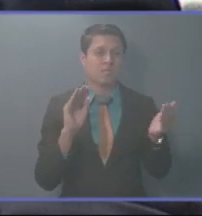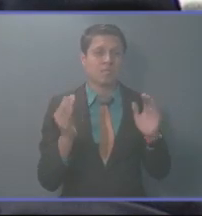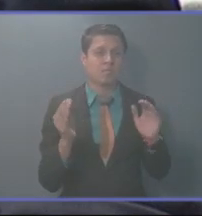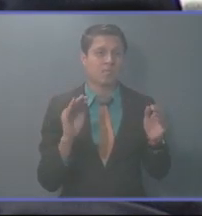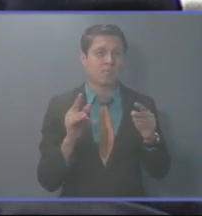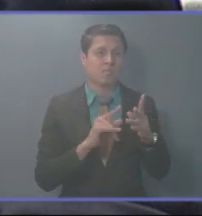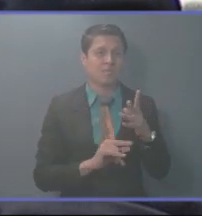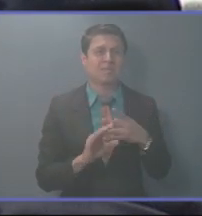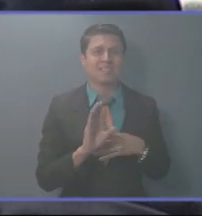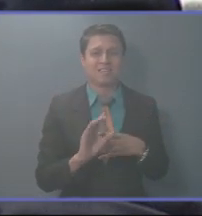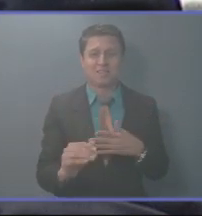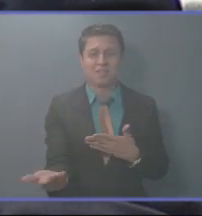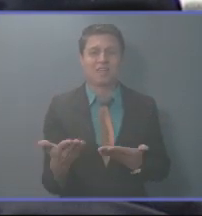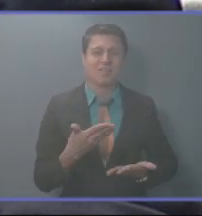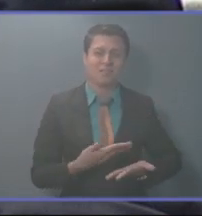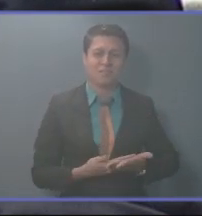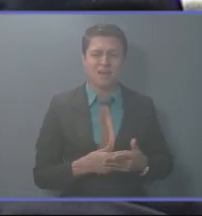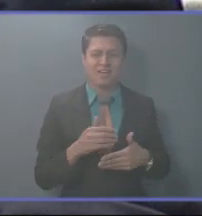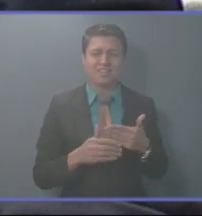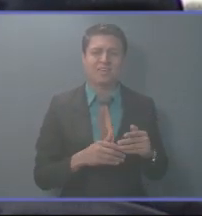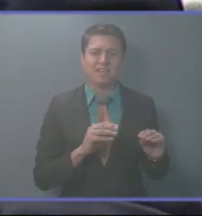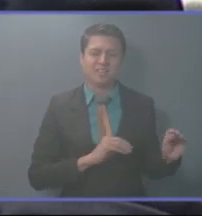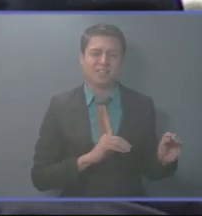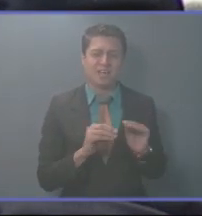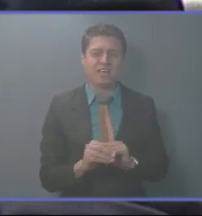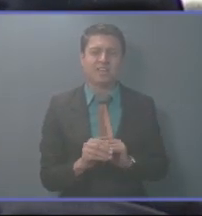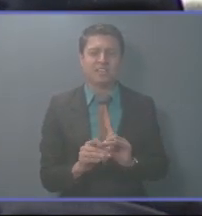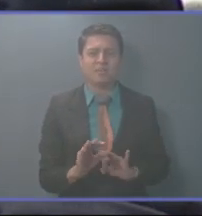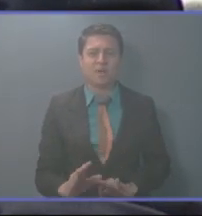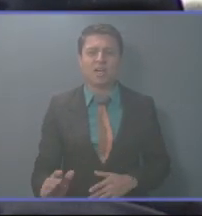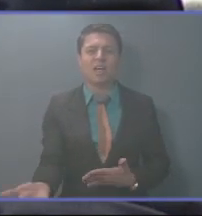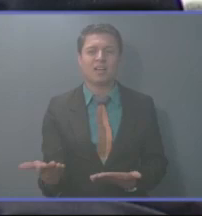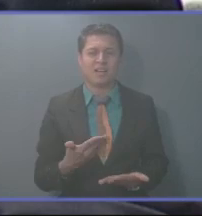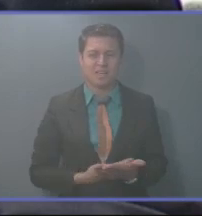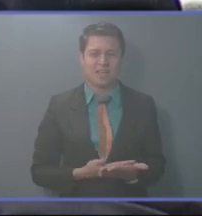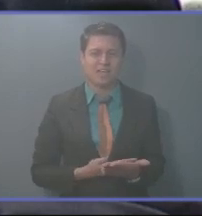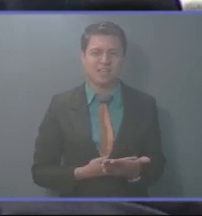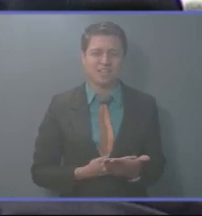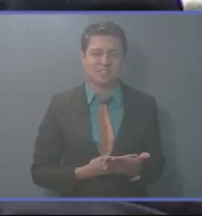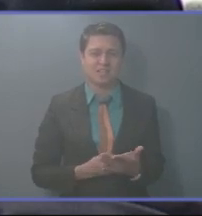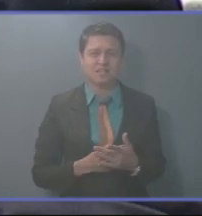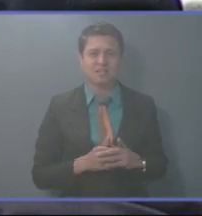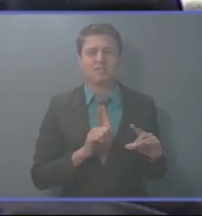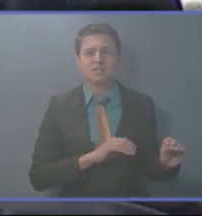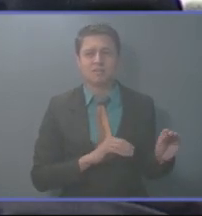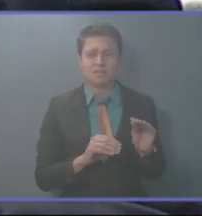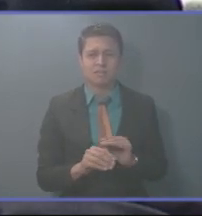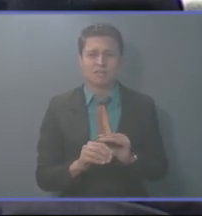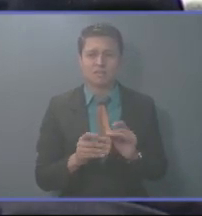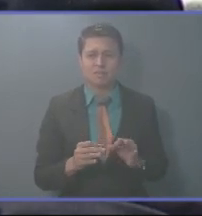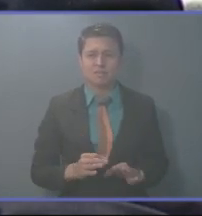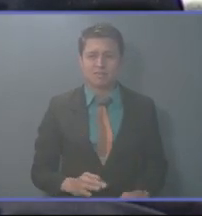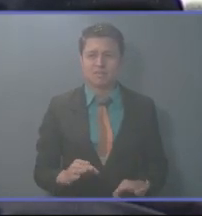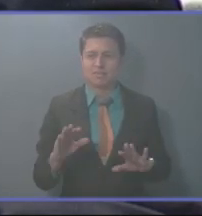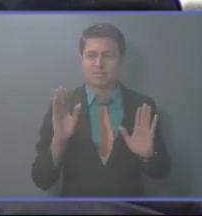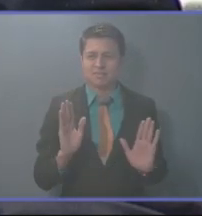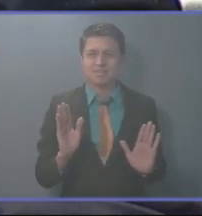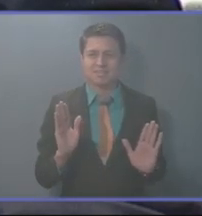selección y priorización de los casos que serán objeto de investigación, enjuiciamiento y